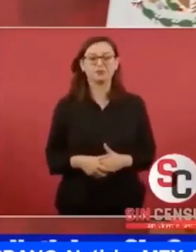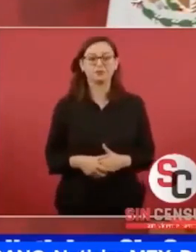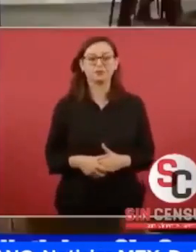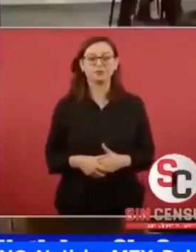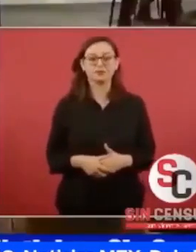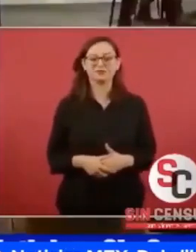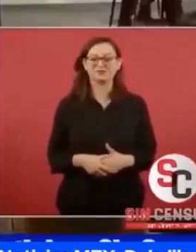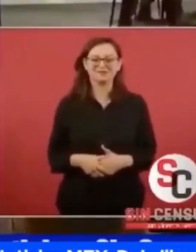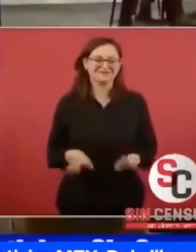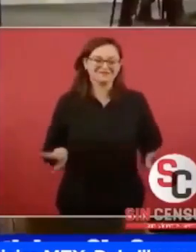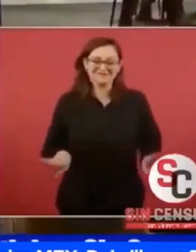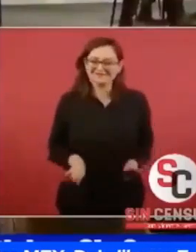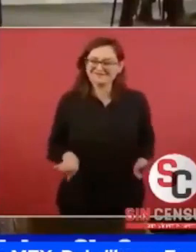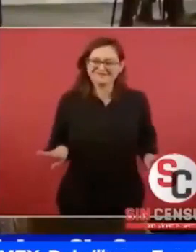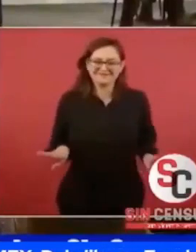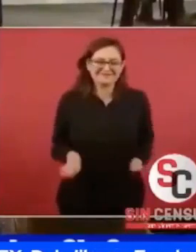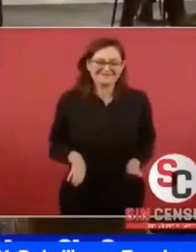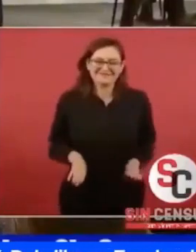además simpático